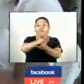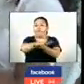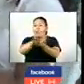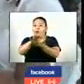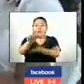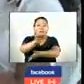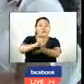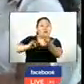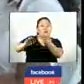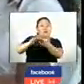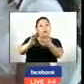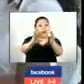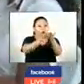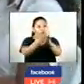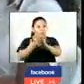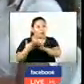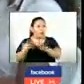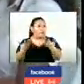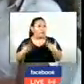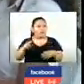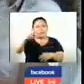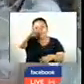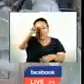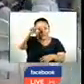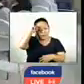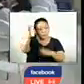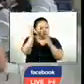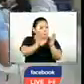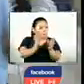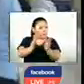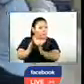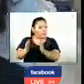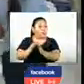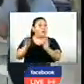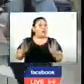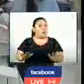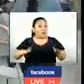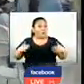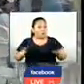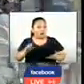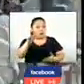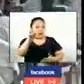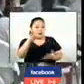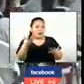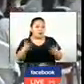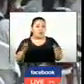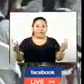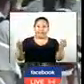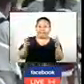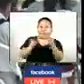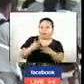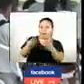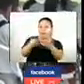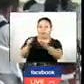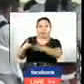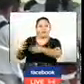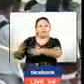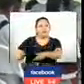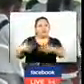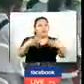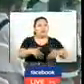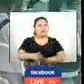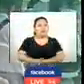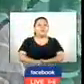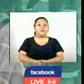limpia las comunidades ya están desempeñando un papel muy importante por lo que se están desarrollando diferentes actividades